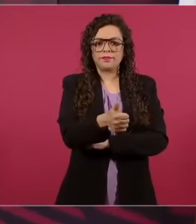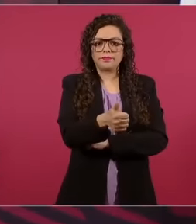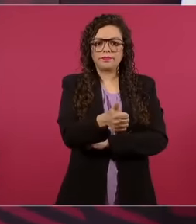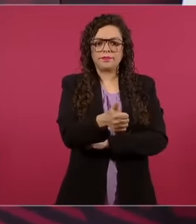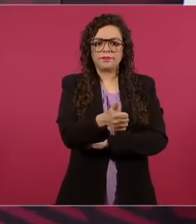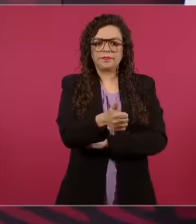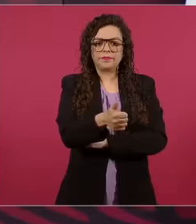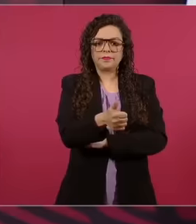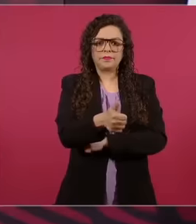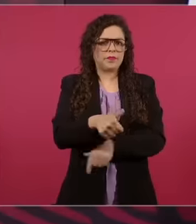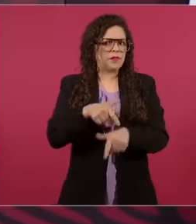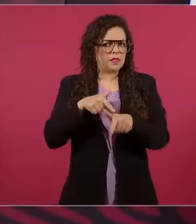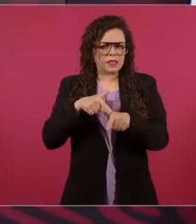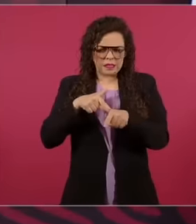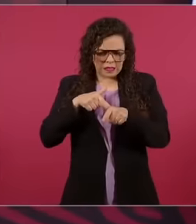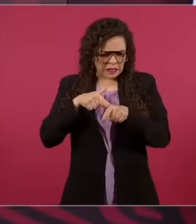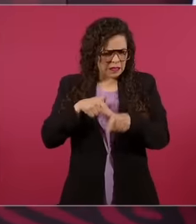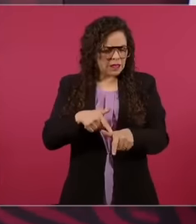avanzando,